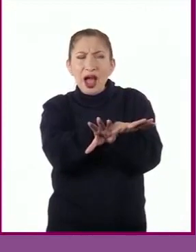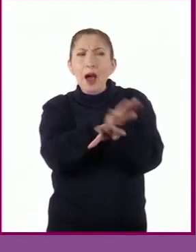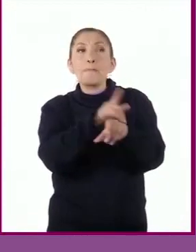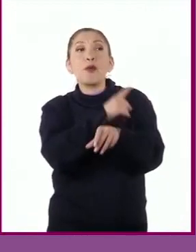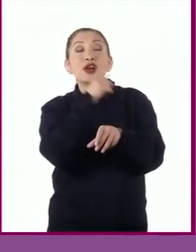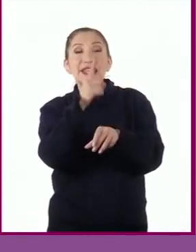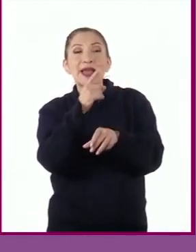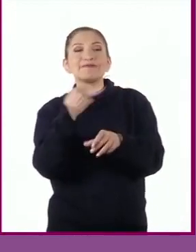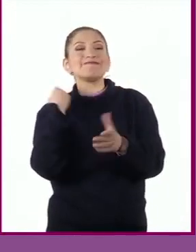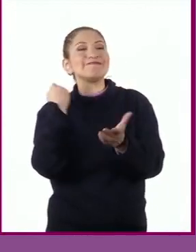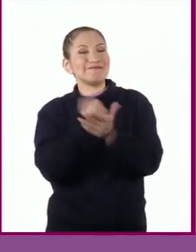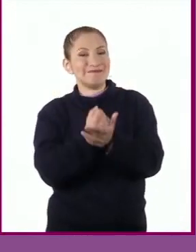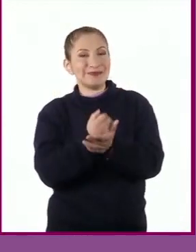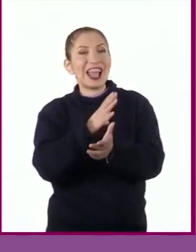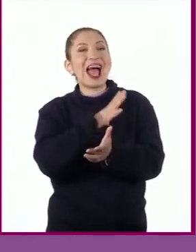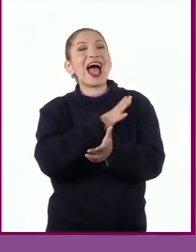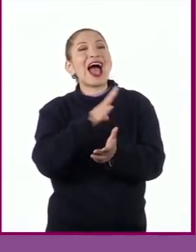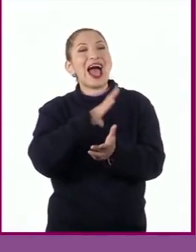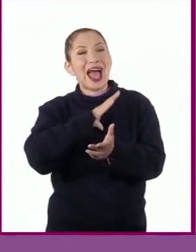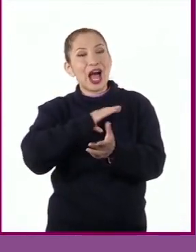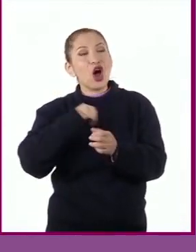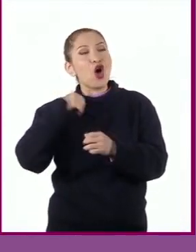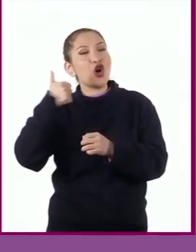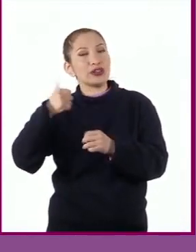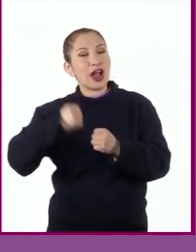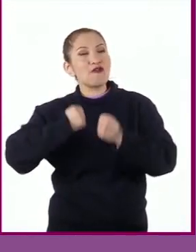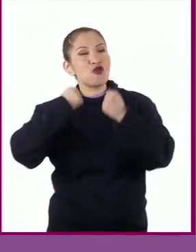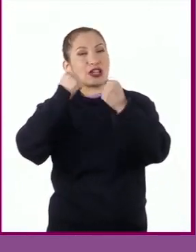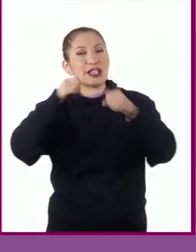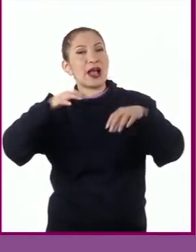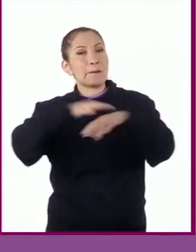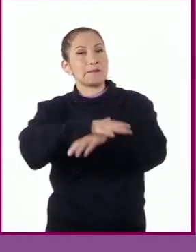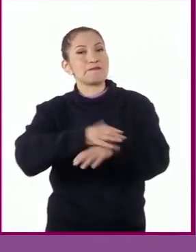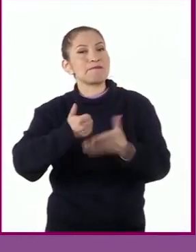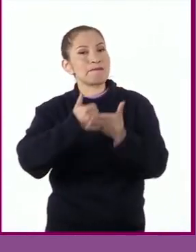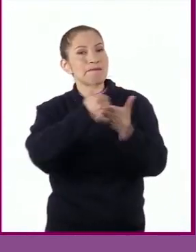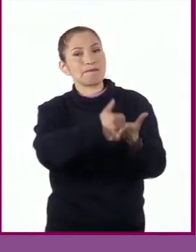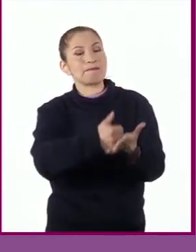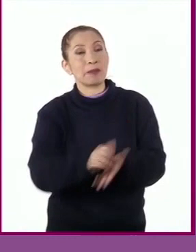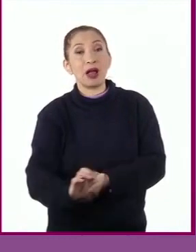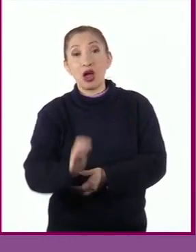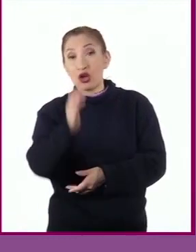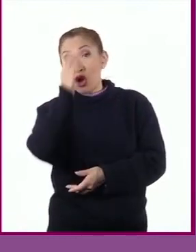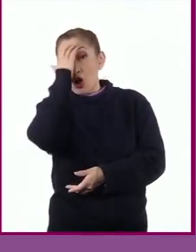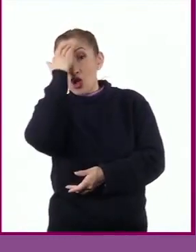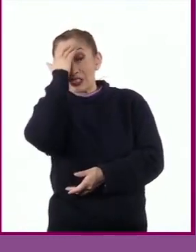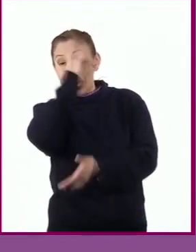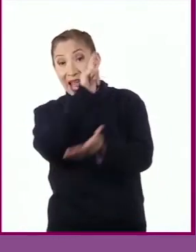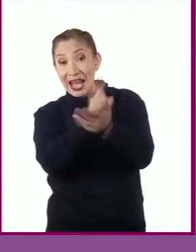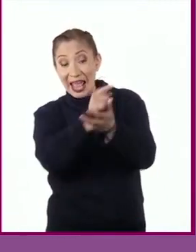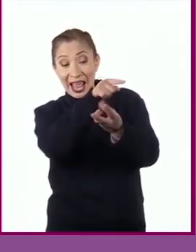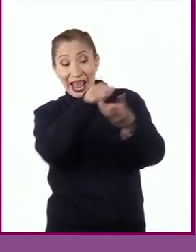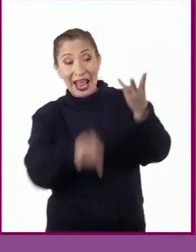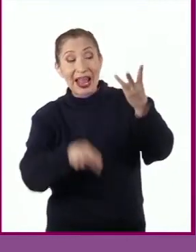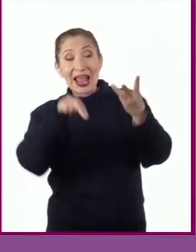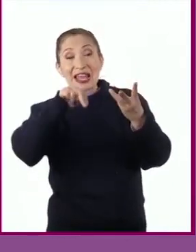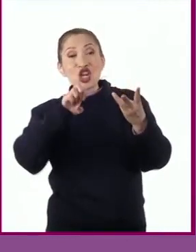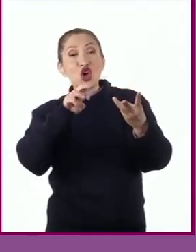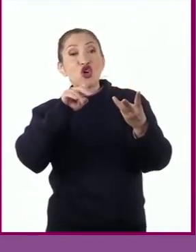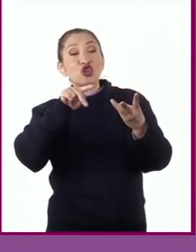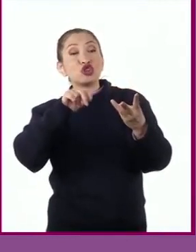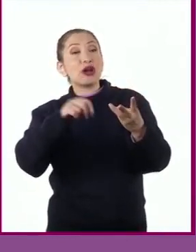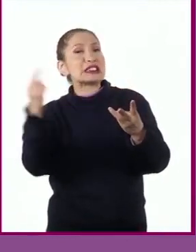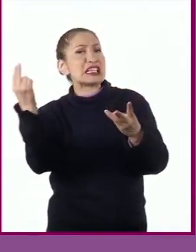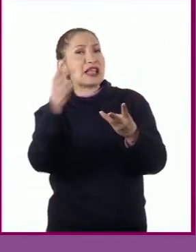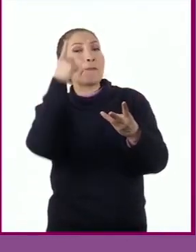porque necesariamente ha experimentado una fuerza. El conocimiento de las leyes de Newton es